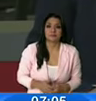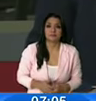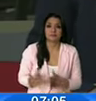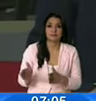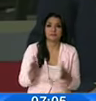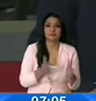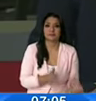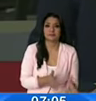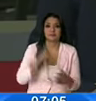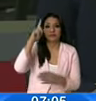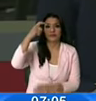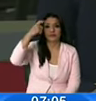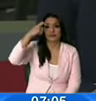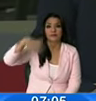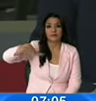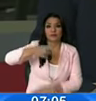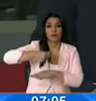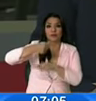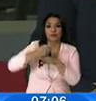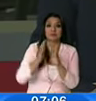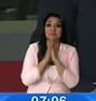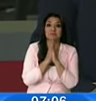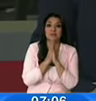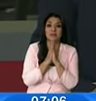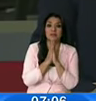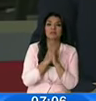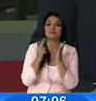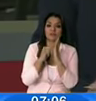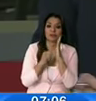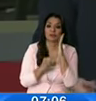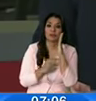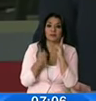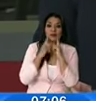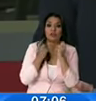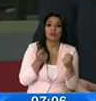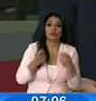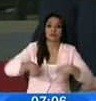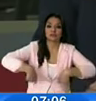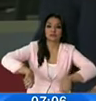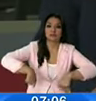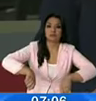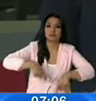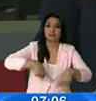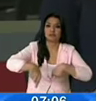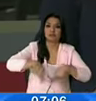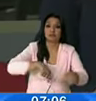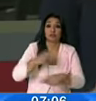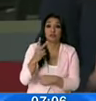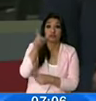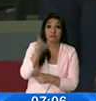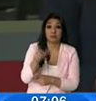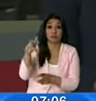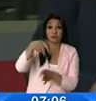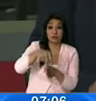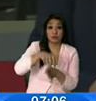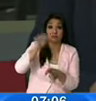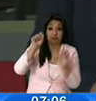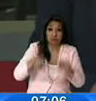mientras que desde la gobernación se pedirá una ampliación a la ordenanza que regula el horario de circulación de dos hombres en motos en la